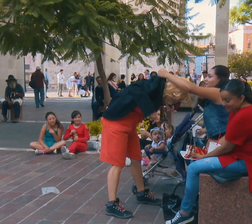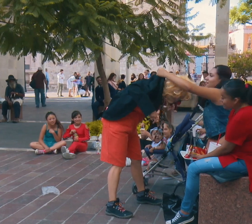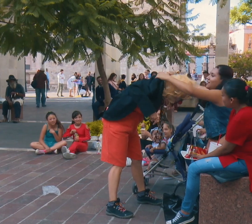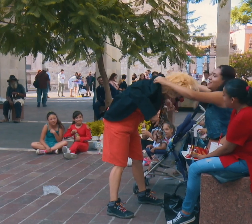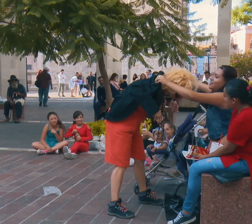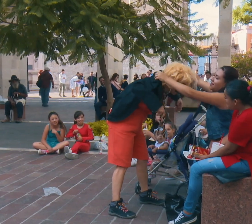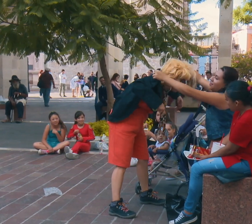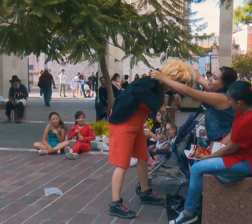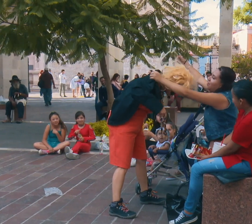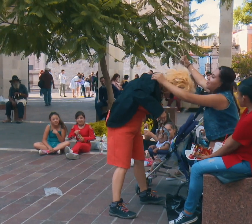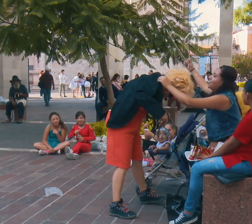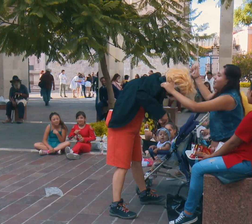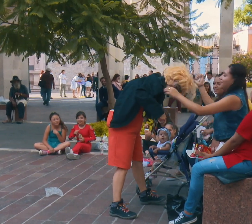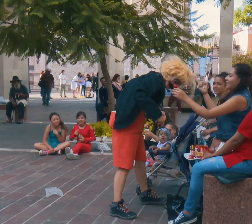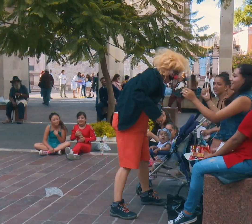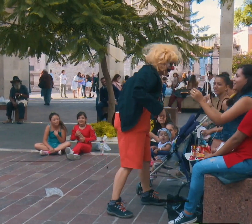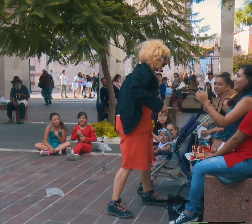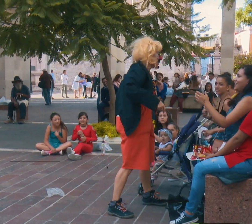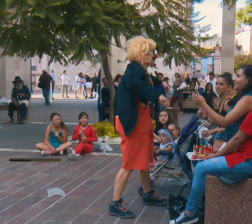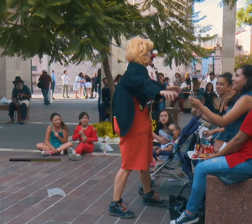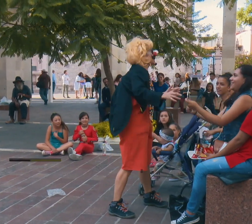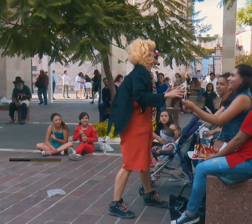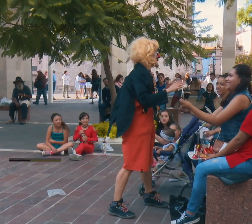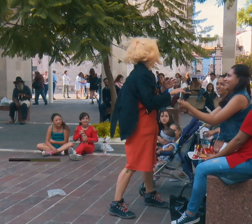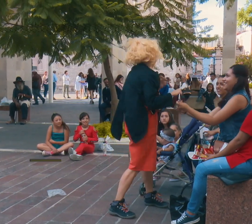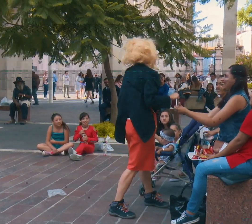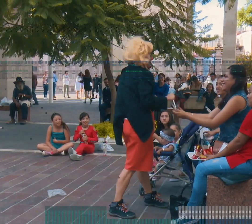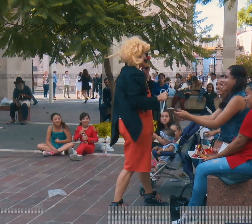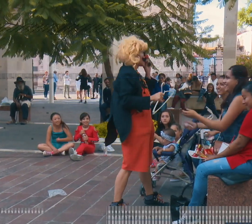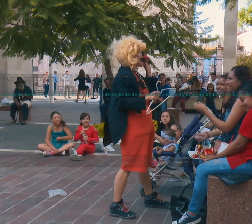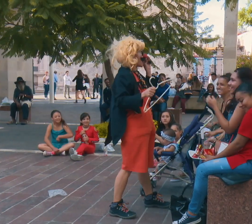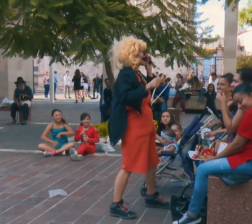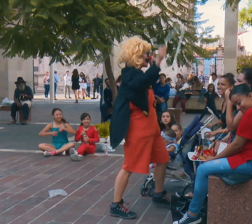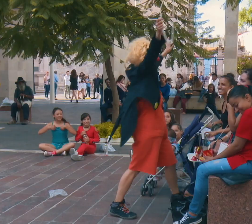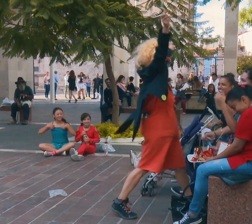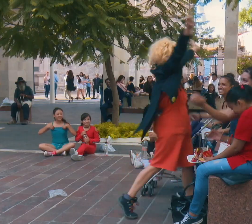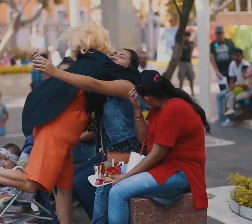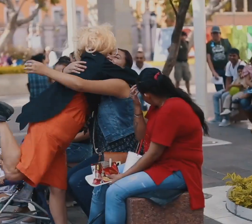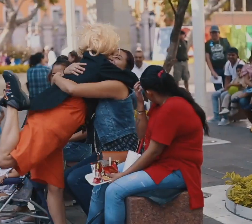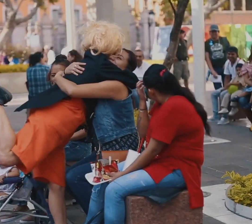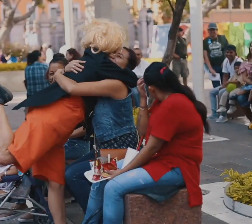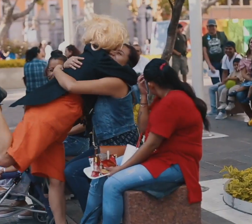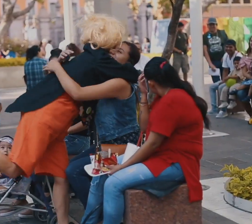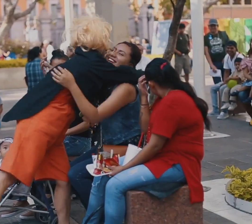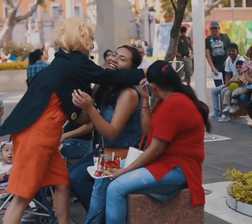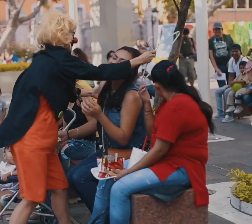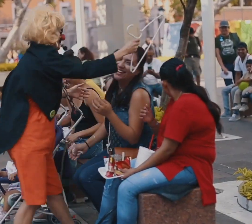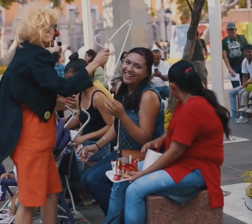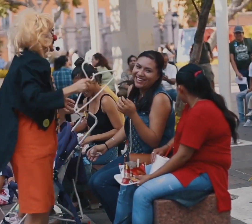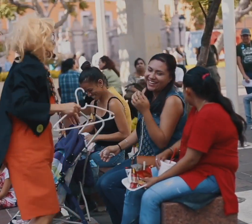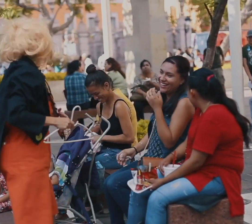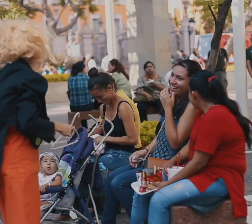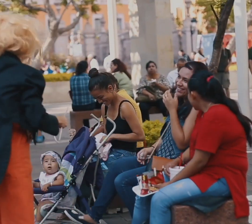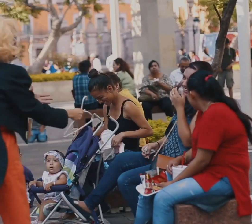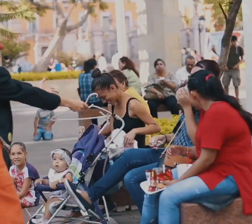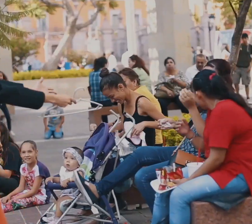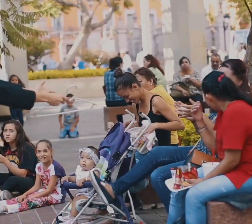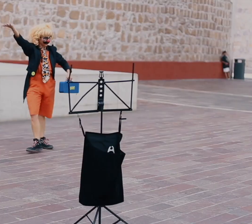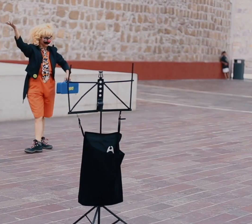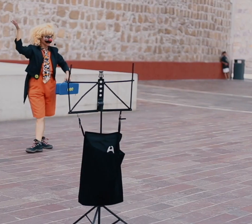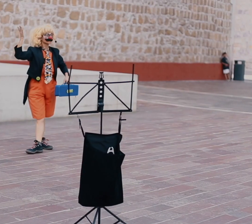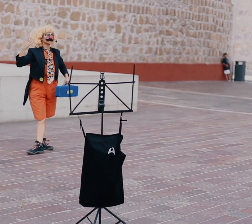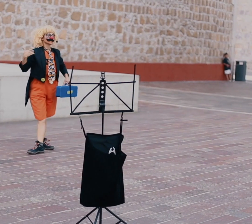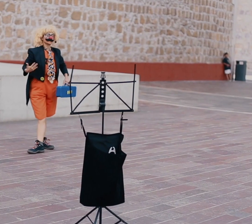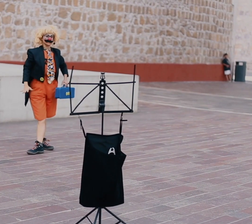se desarrollan en Barcelona. Acá en Puebla, el Babieca es uno que también se desarrolla por las fechas de